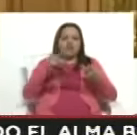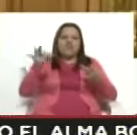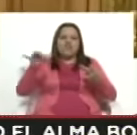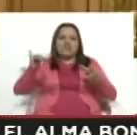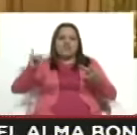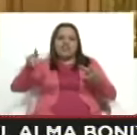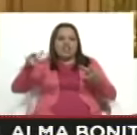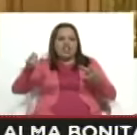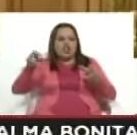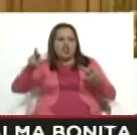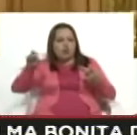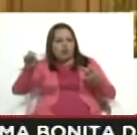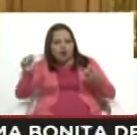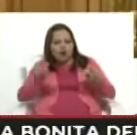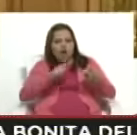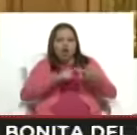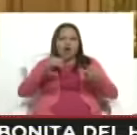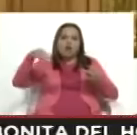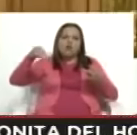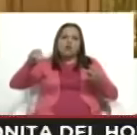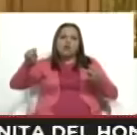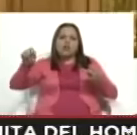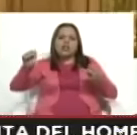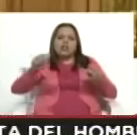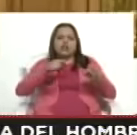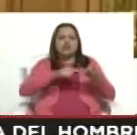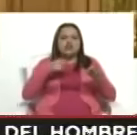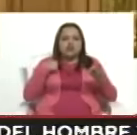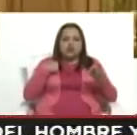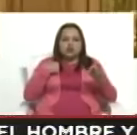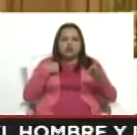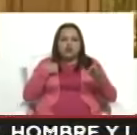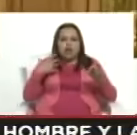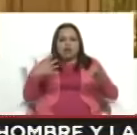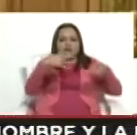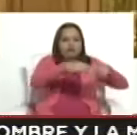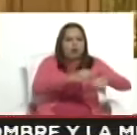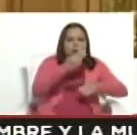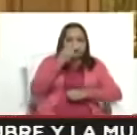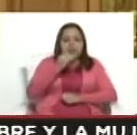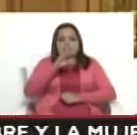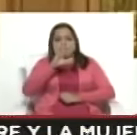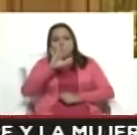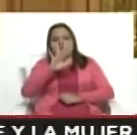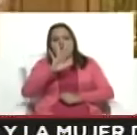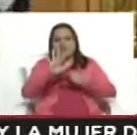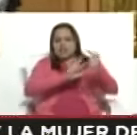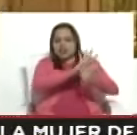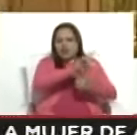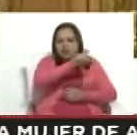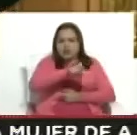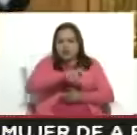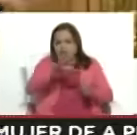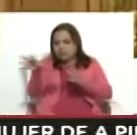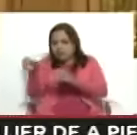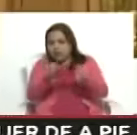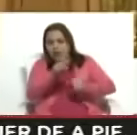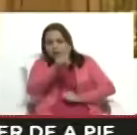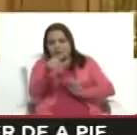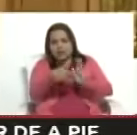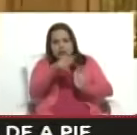persona. A tomar Cotiza, que había 1.200 policías, 5. Pero como Dios nos